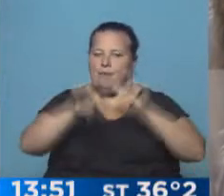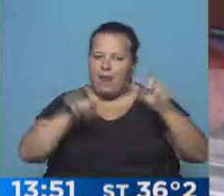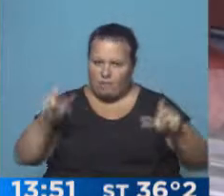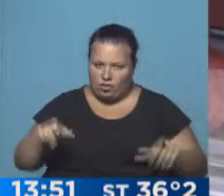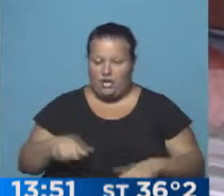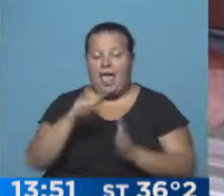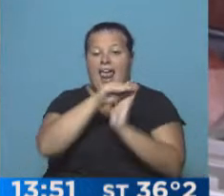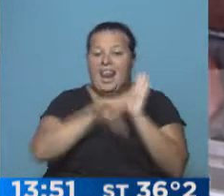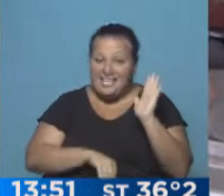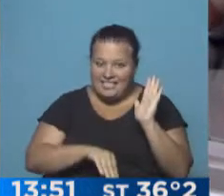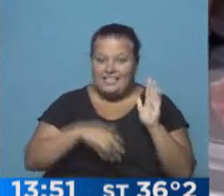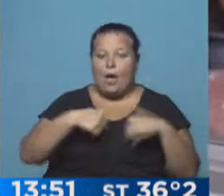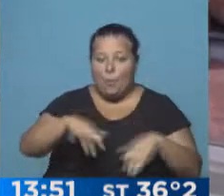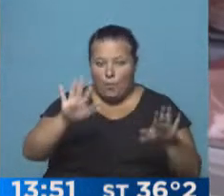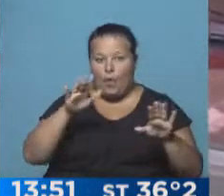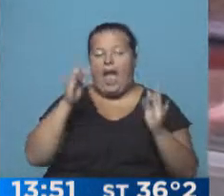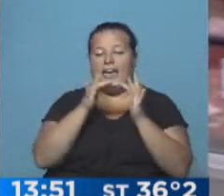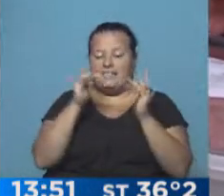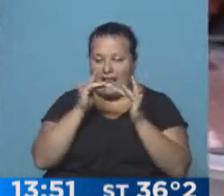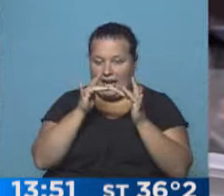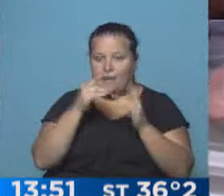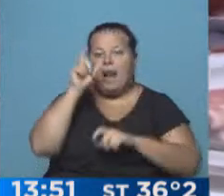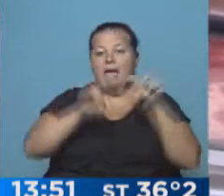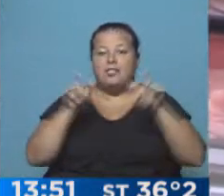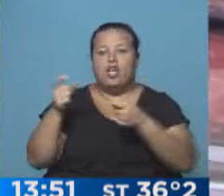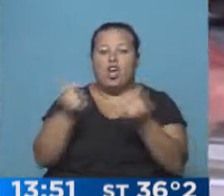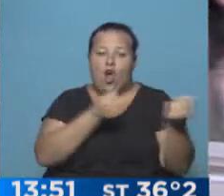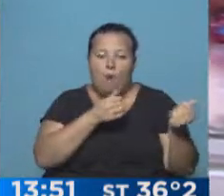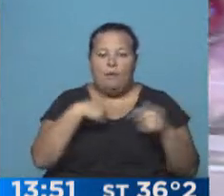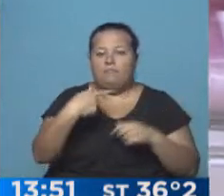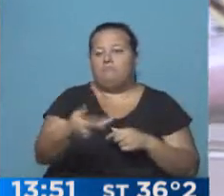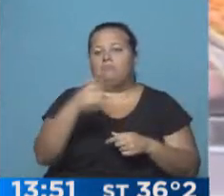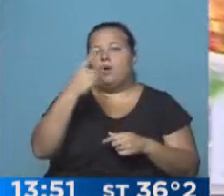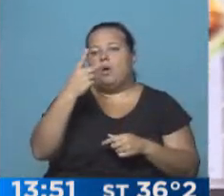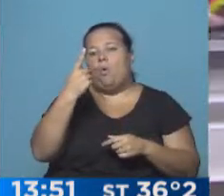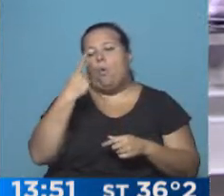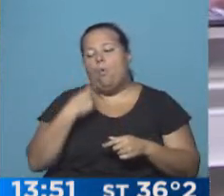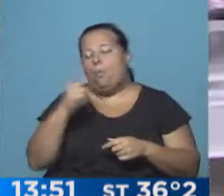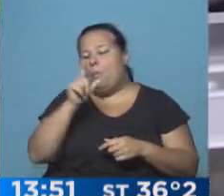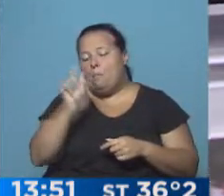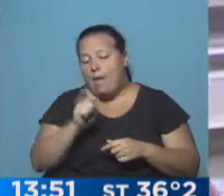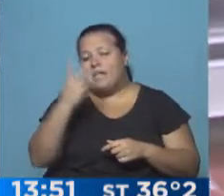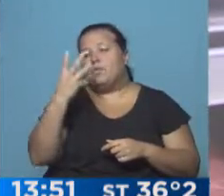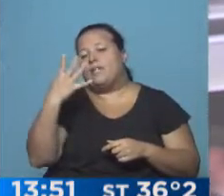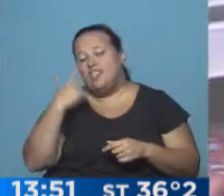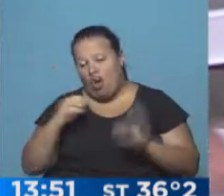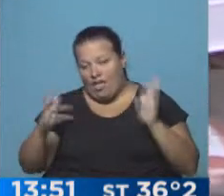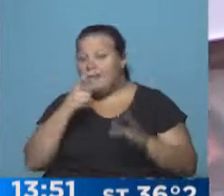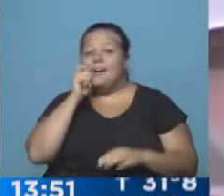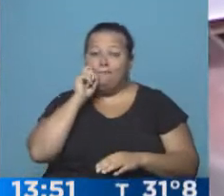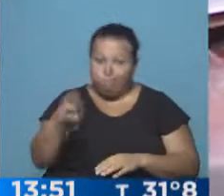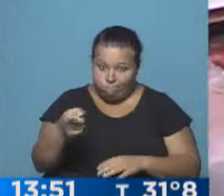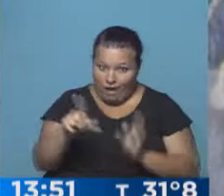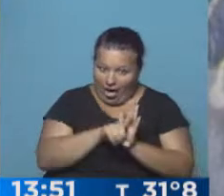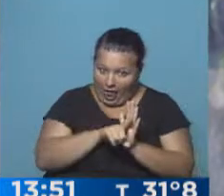los listados estarán disponibles en internet para los consumidores en los próximos 30 a 45 días quienes incumplan dicha